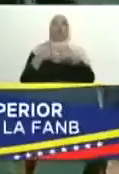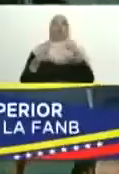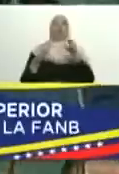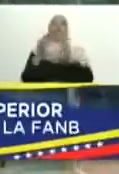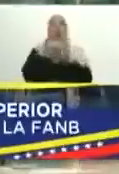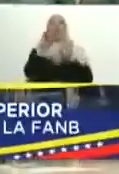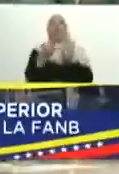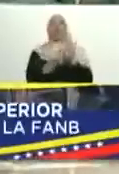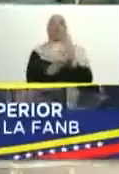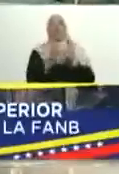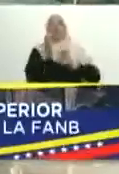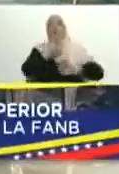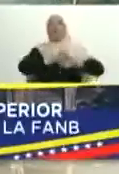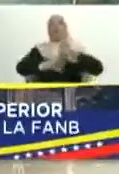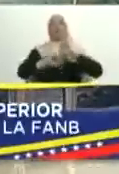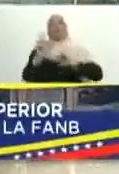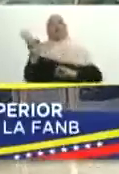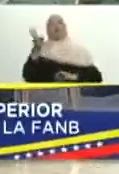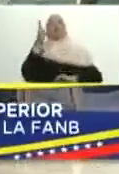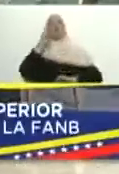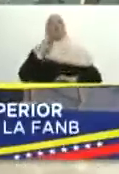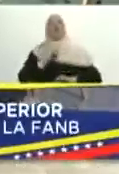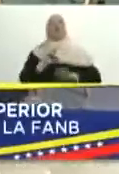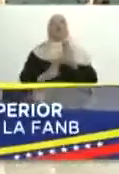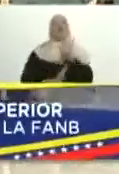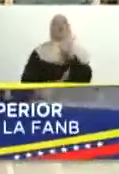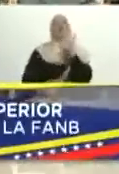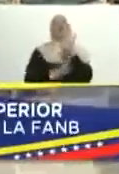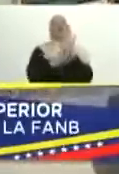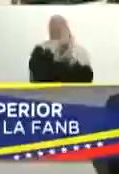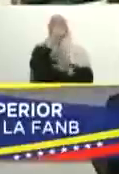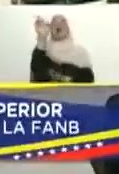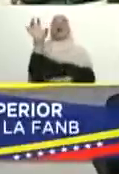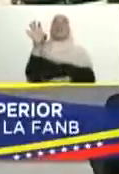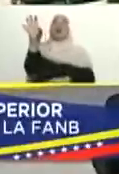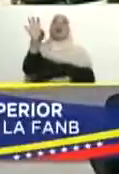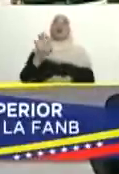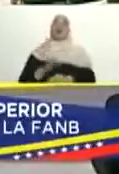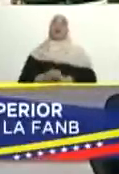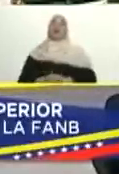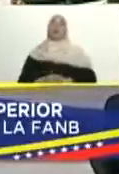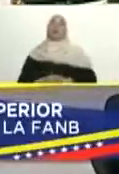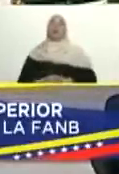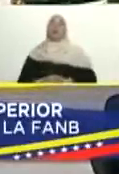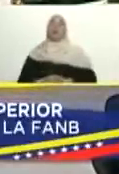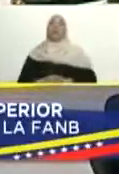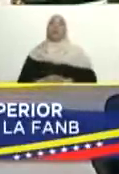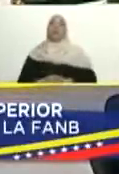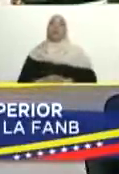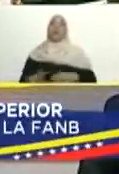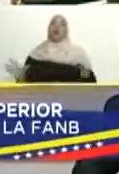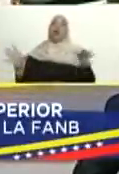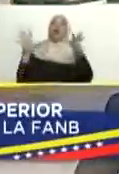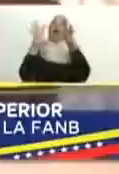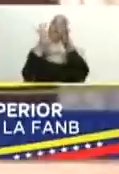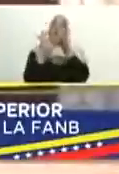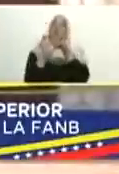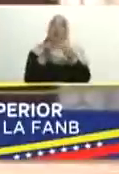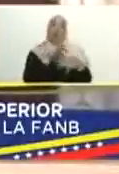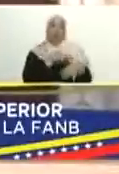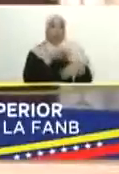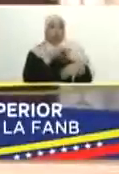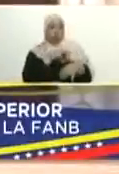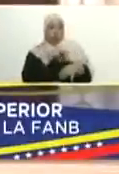Constitución y por el crecimiento de nuestra patria. Por la unión